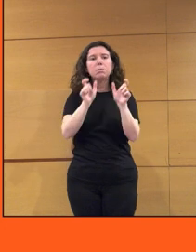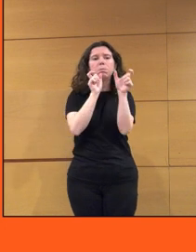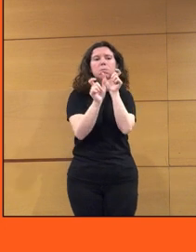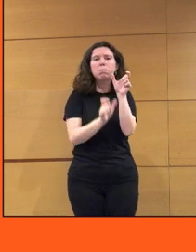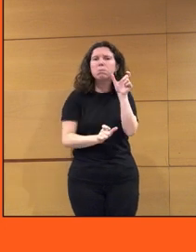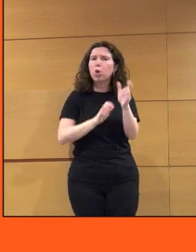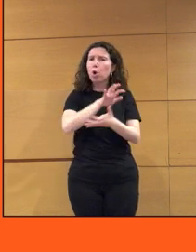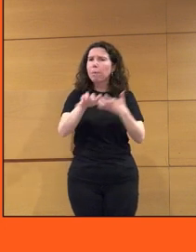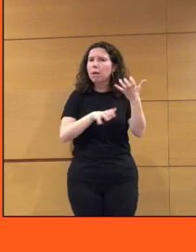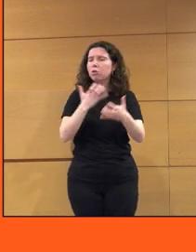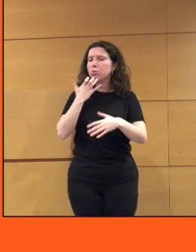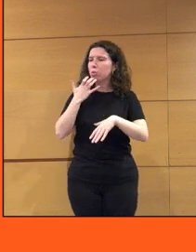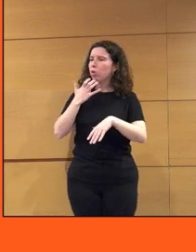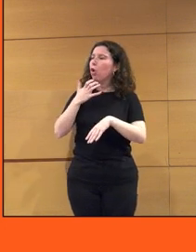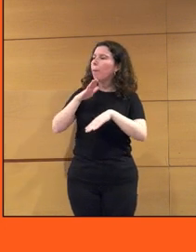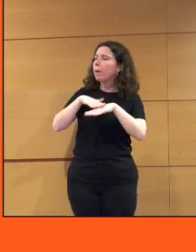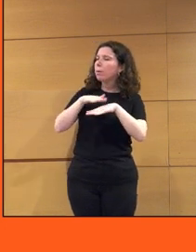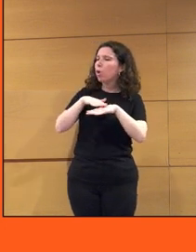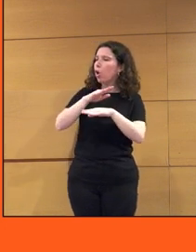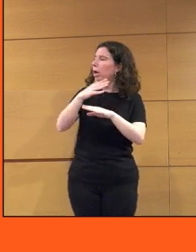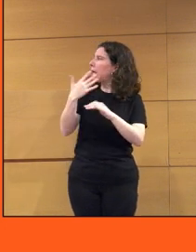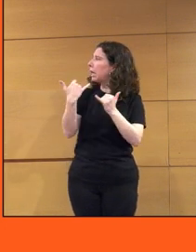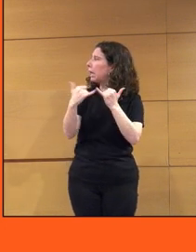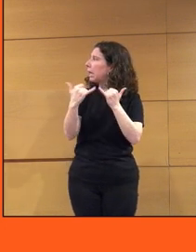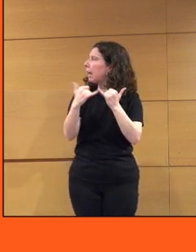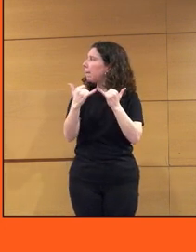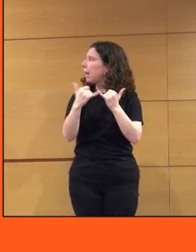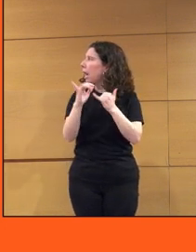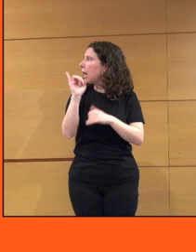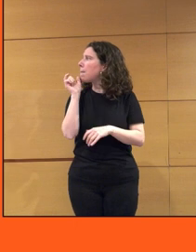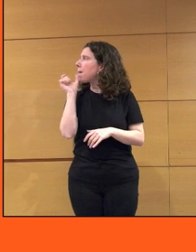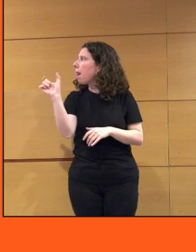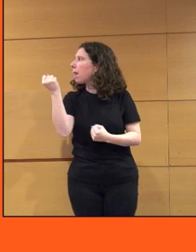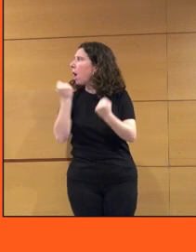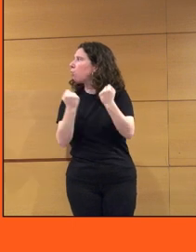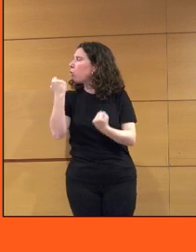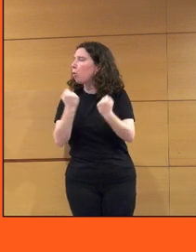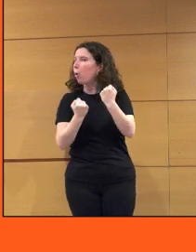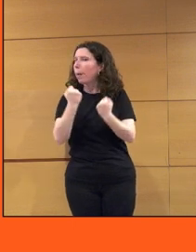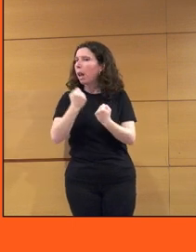ejemplo, el verbo reparar y la palabra automóvil. Y en el